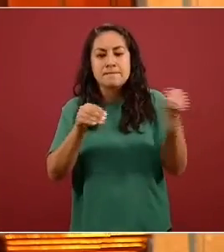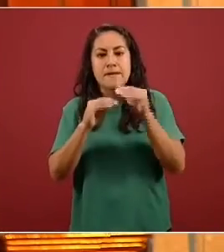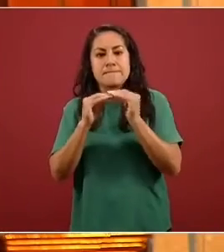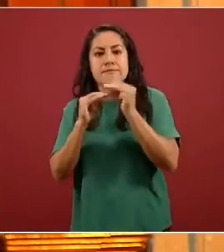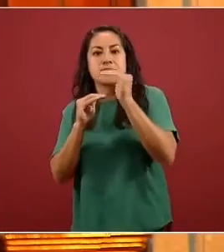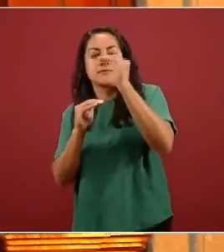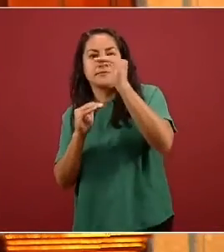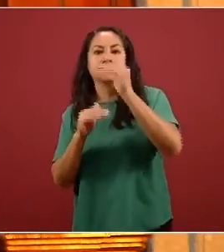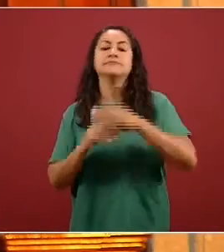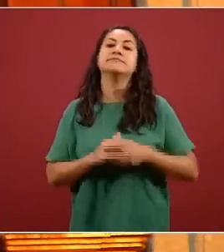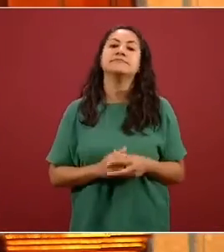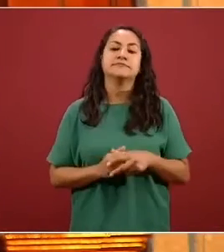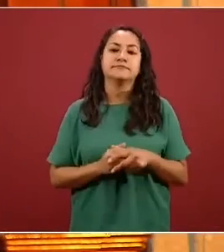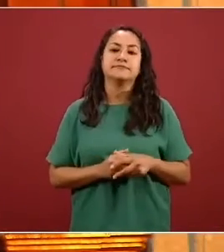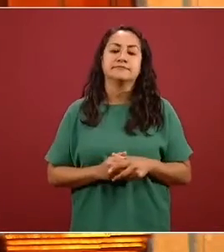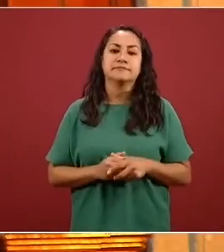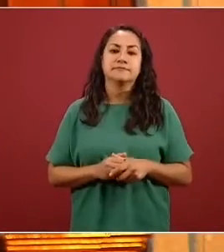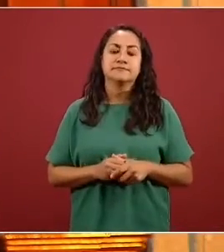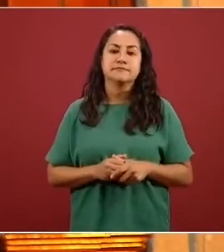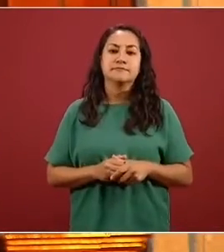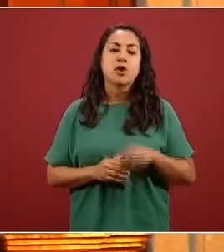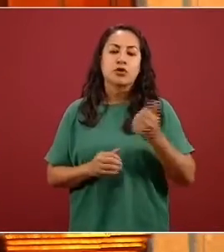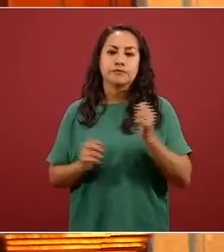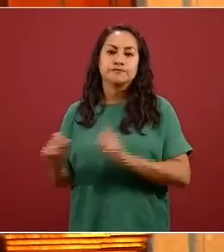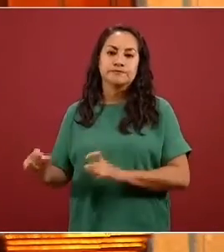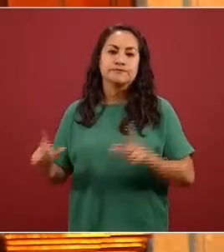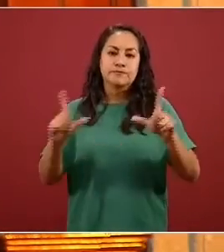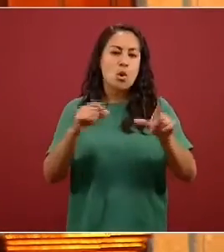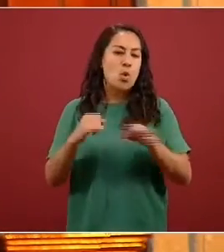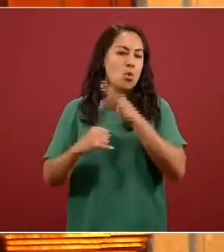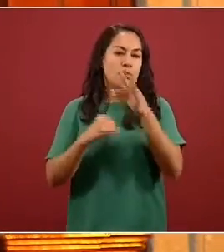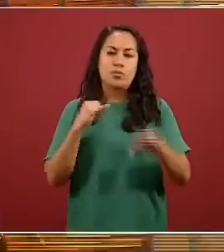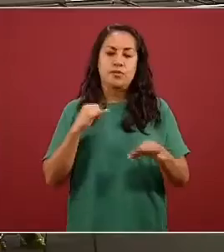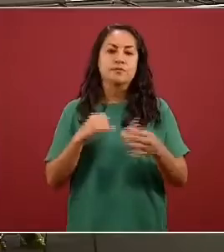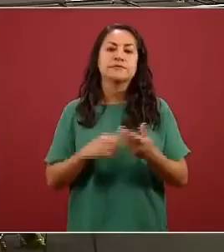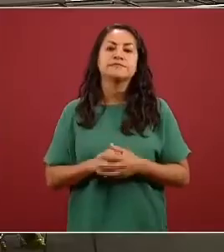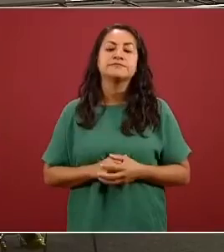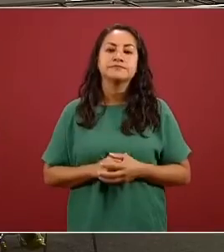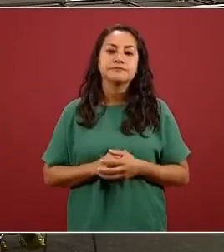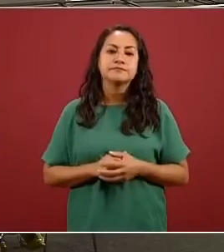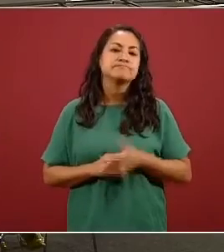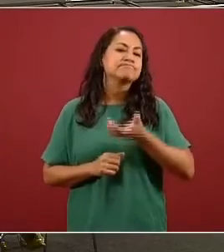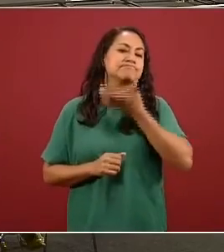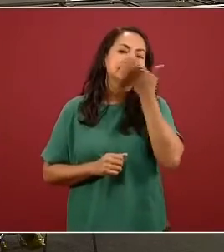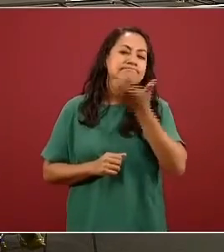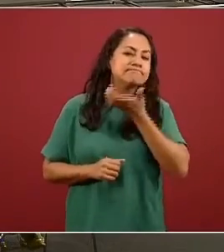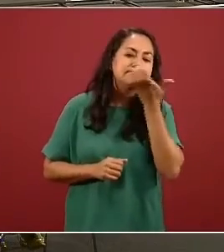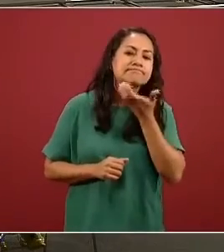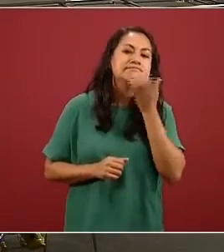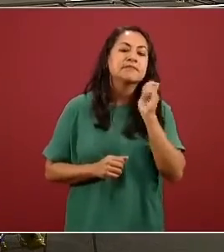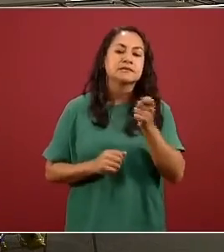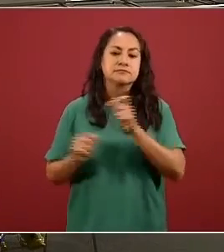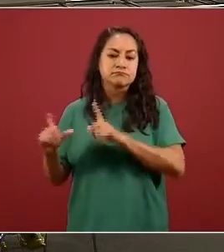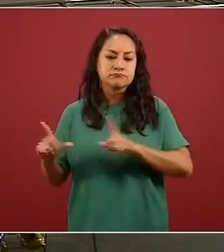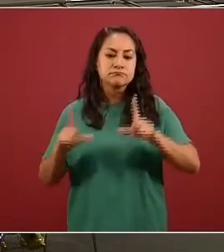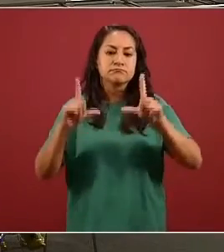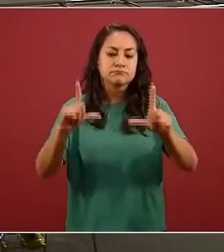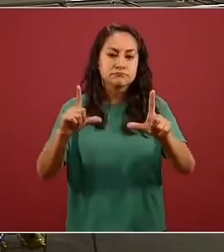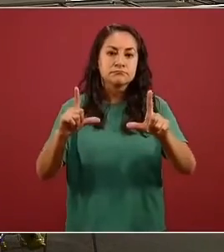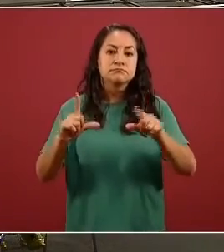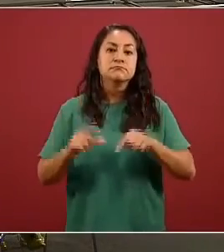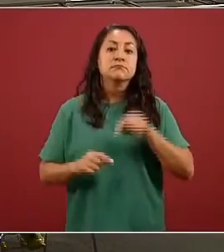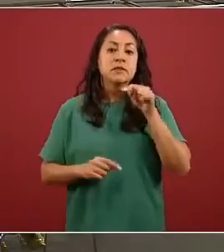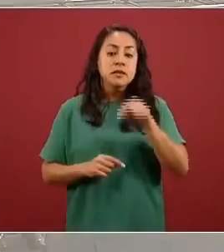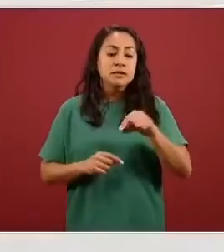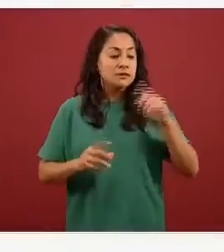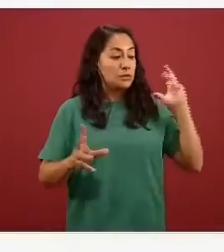favor, que es la última, nuestra ya acostumbrada diapositiva con la curva de